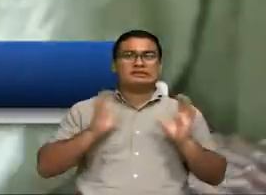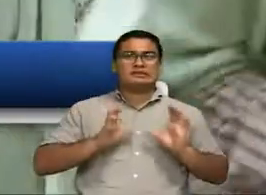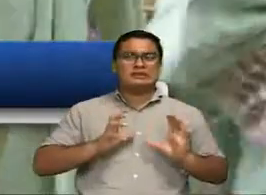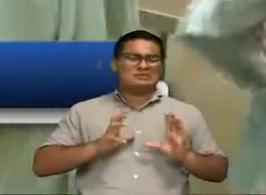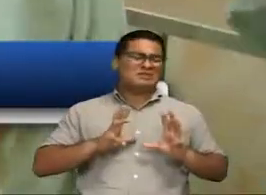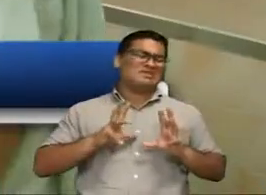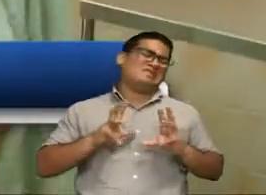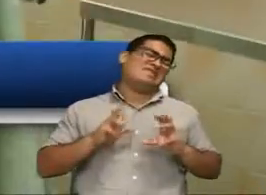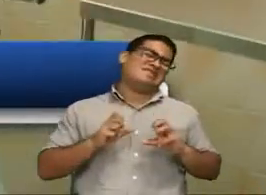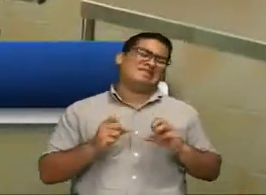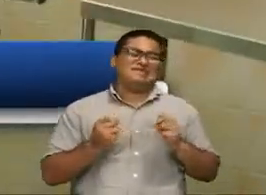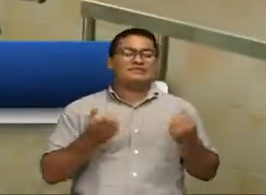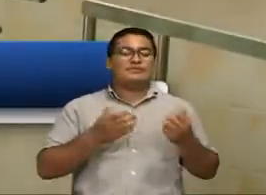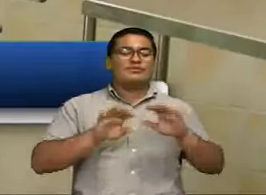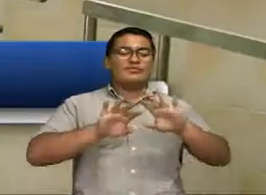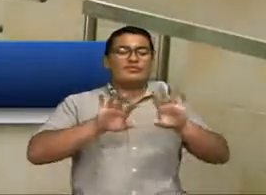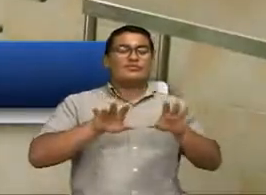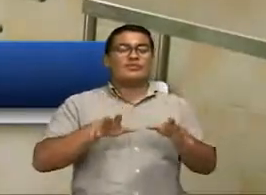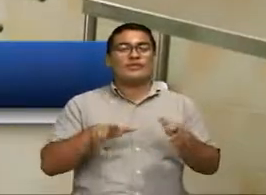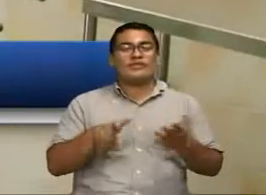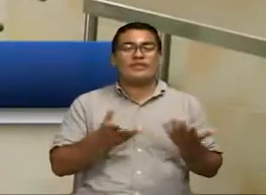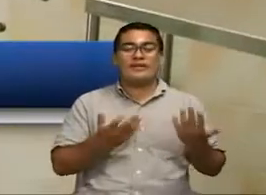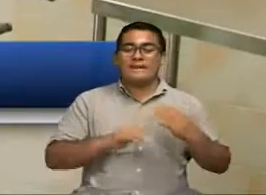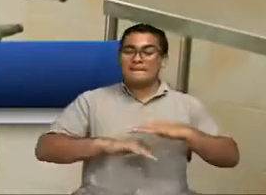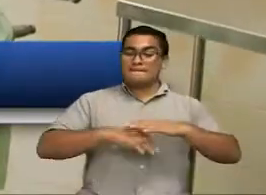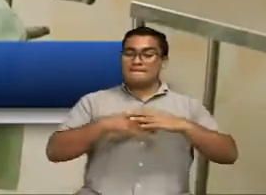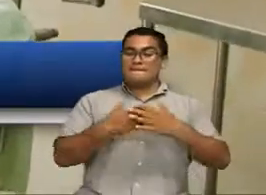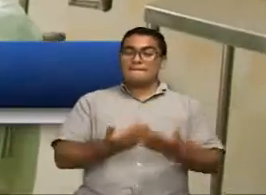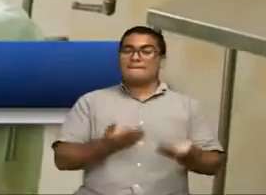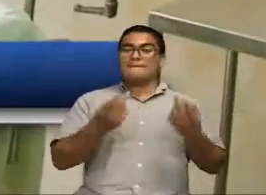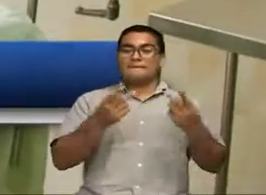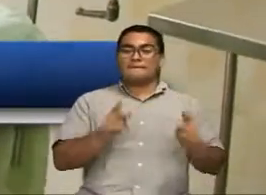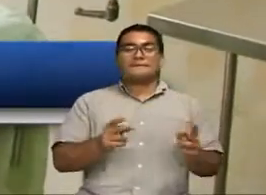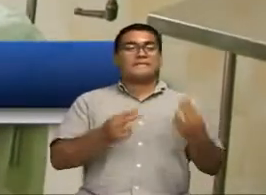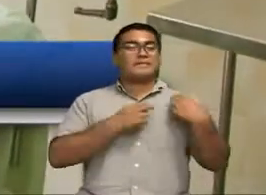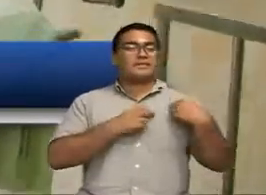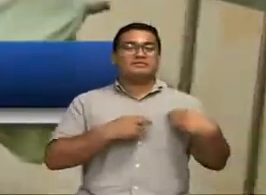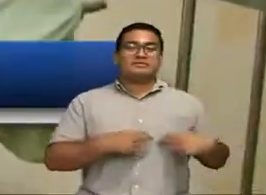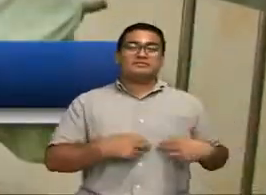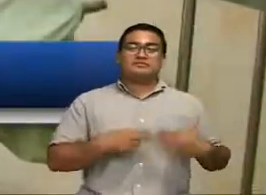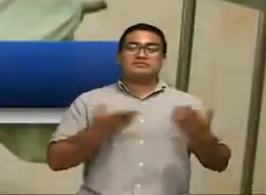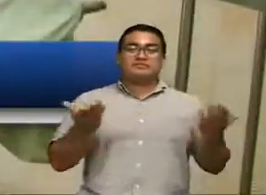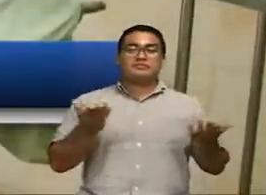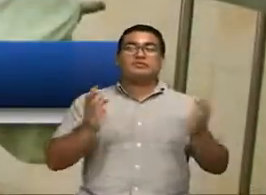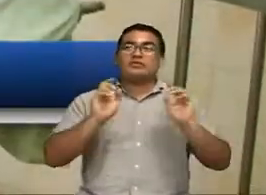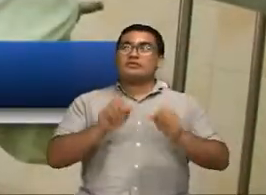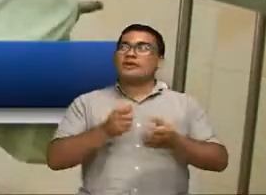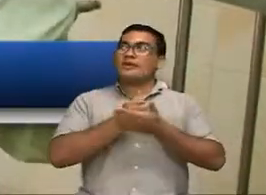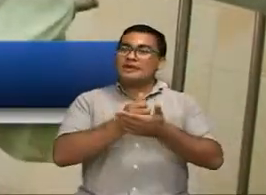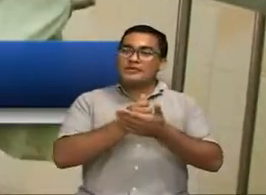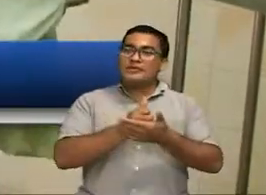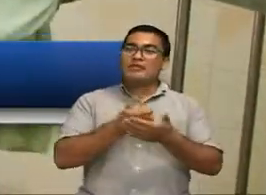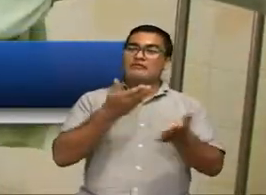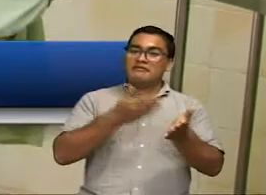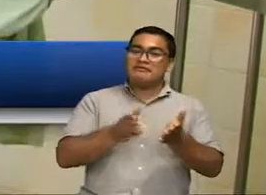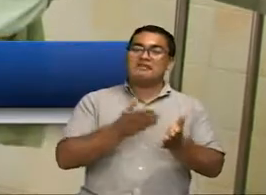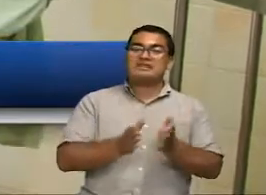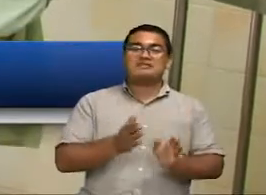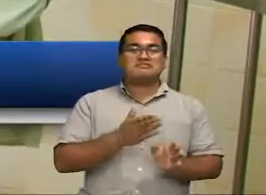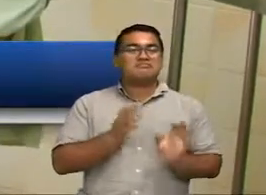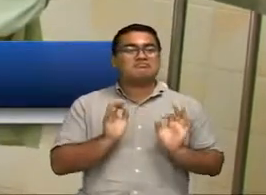las mujeres embarazadas, pues este parto humanizado les ayuda a que sea más fácil. Más